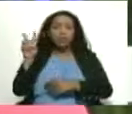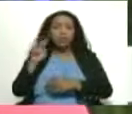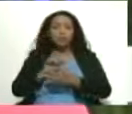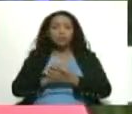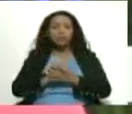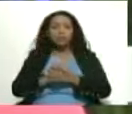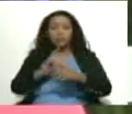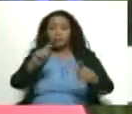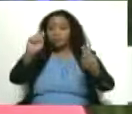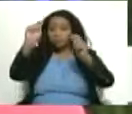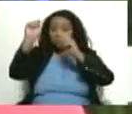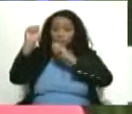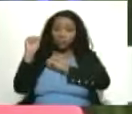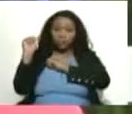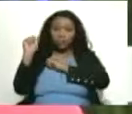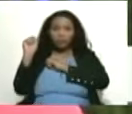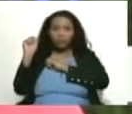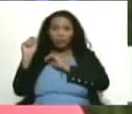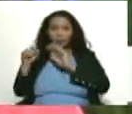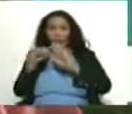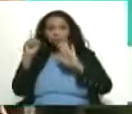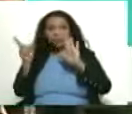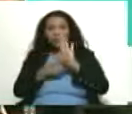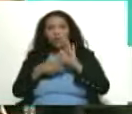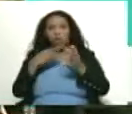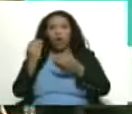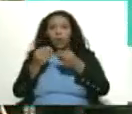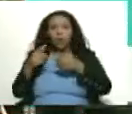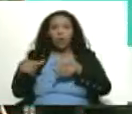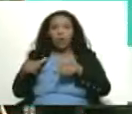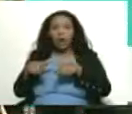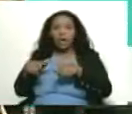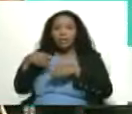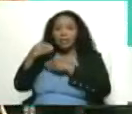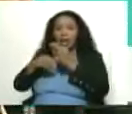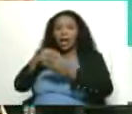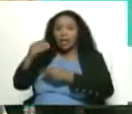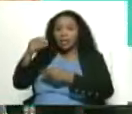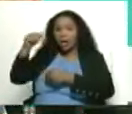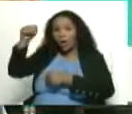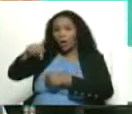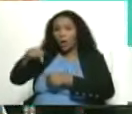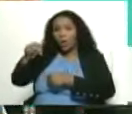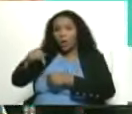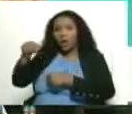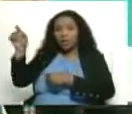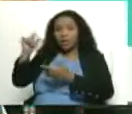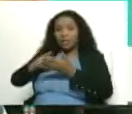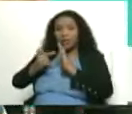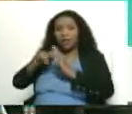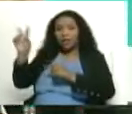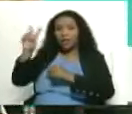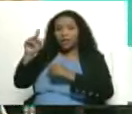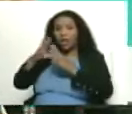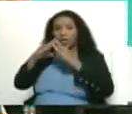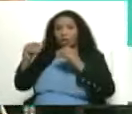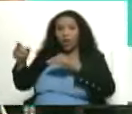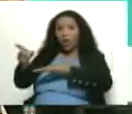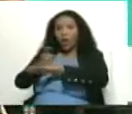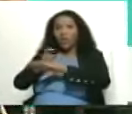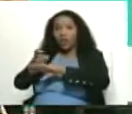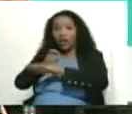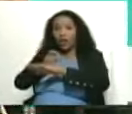que asume, bueno, la Capitanía General como el espacio donde se crea lo que hoy es Venezuela, y cómo todos los gobiernos, todas